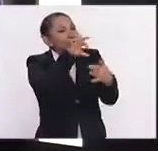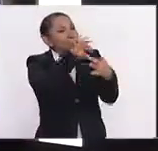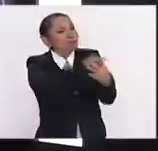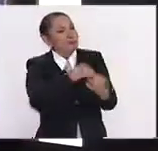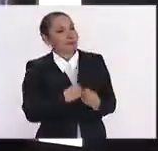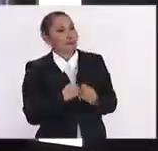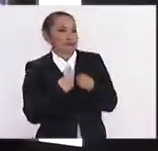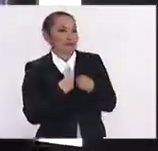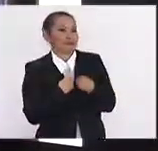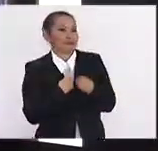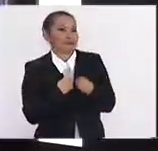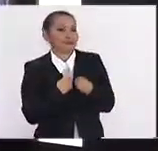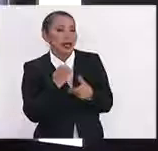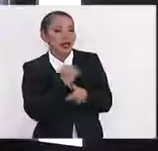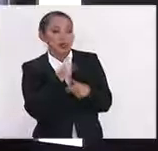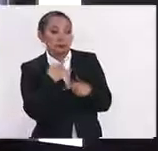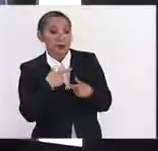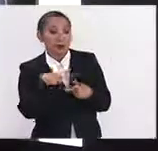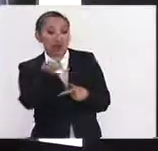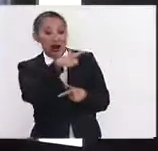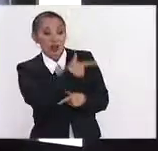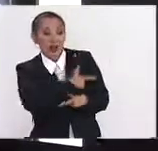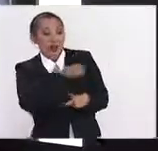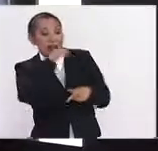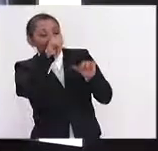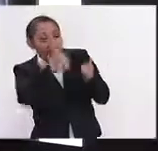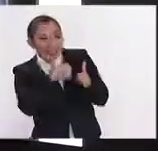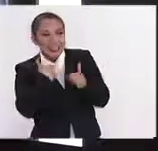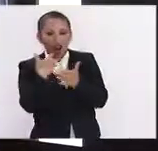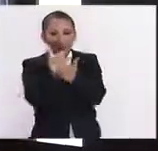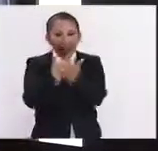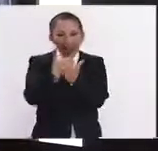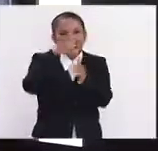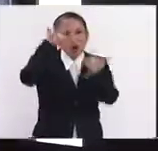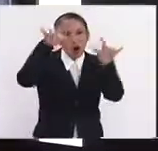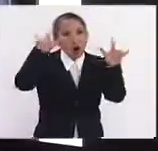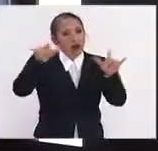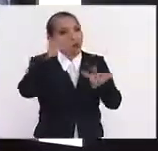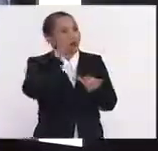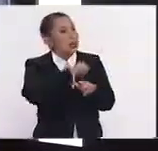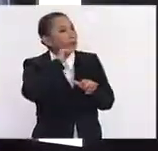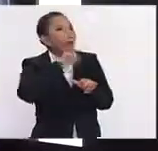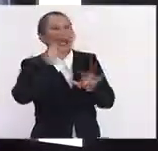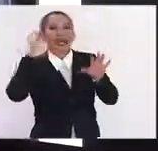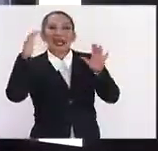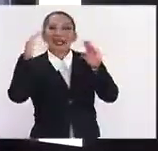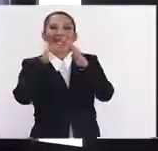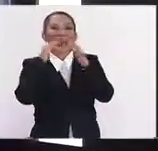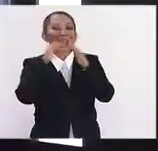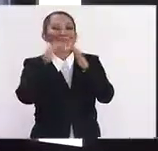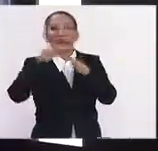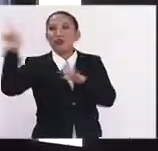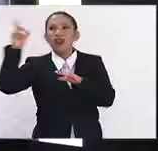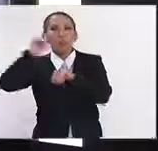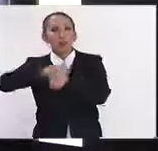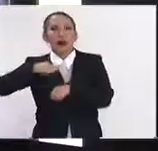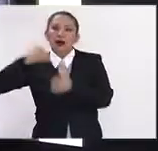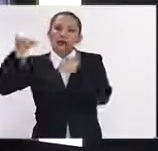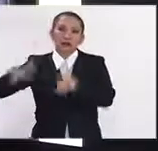vida. Entonces, a las personas que gustan del arte y tienen colecciones, generalmente llegan a la casa después de un